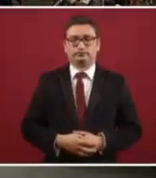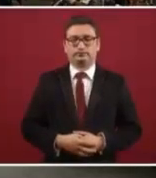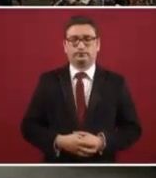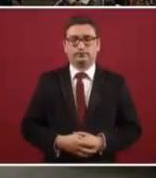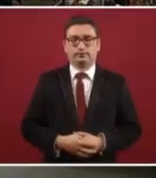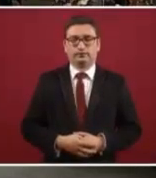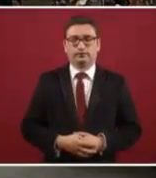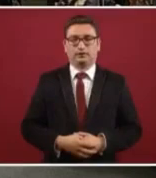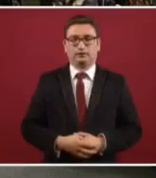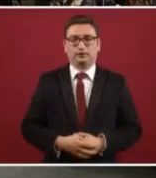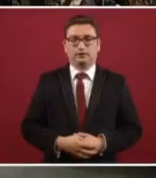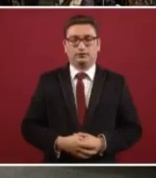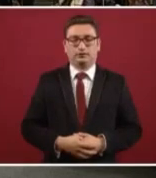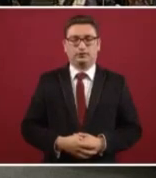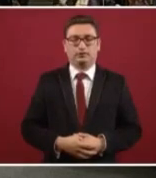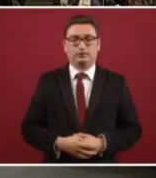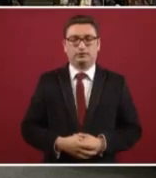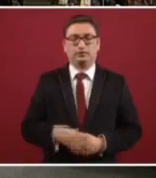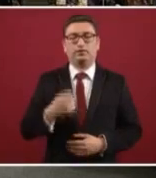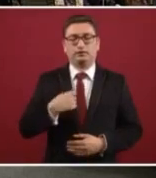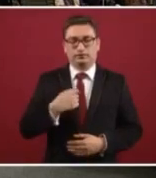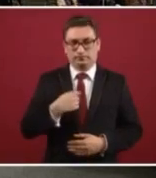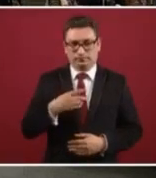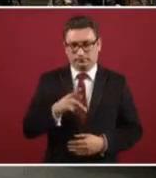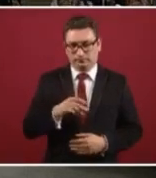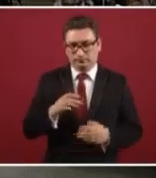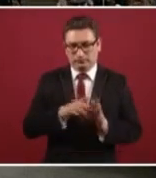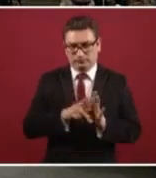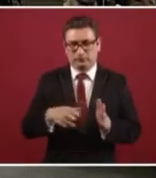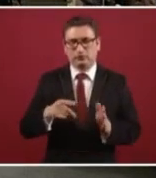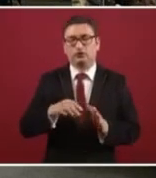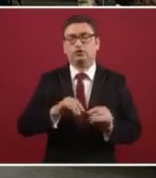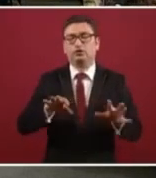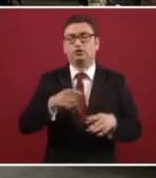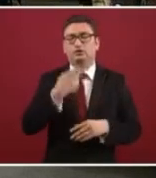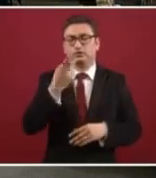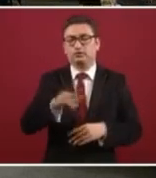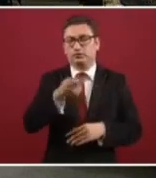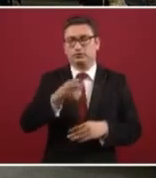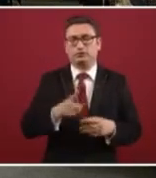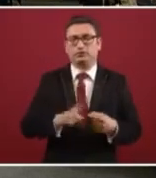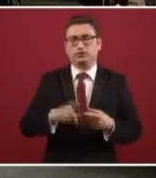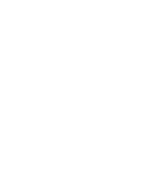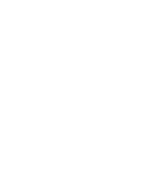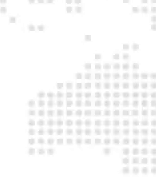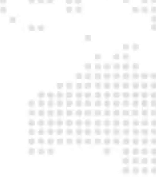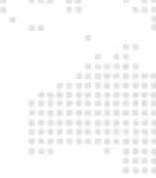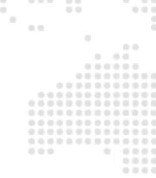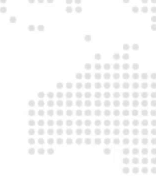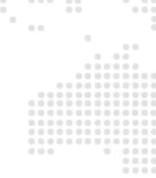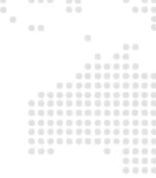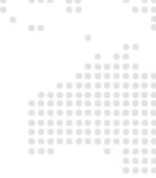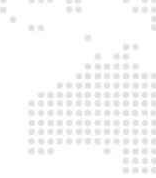acciones para regenerar el medio ambiente para reforestar limpiar el agua y evitar que se siga contaminando